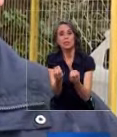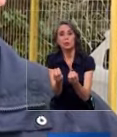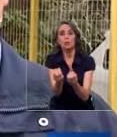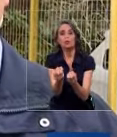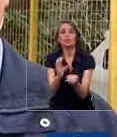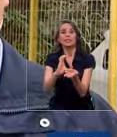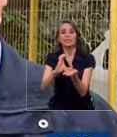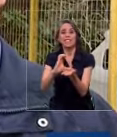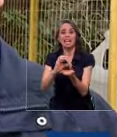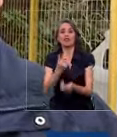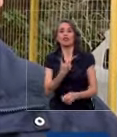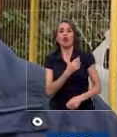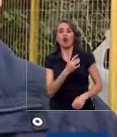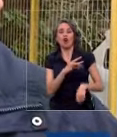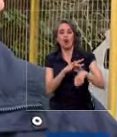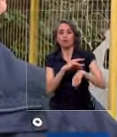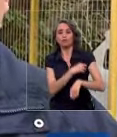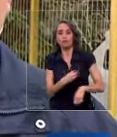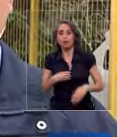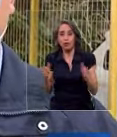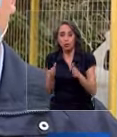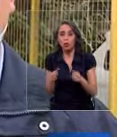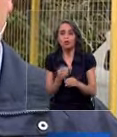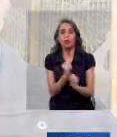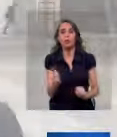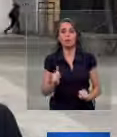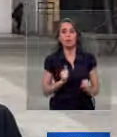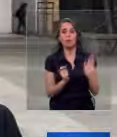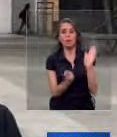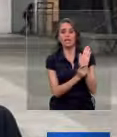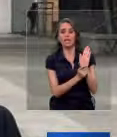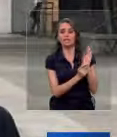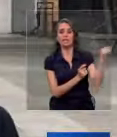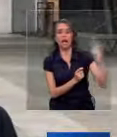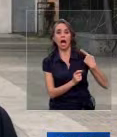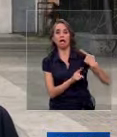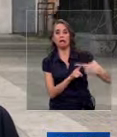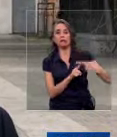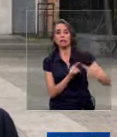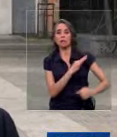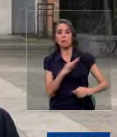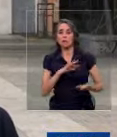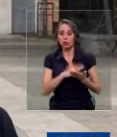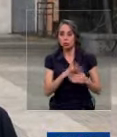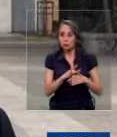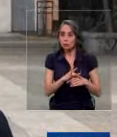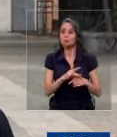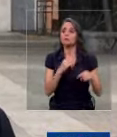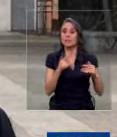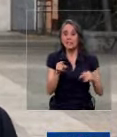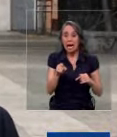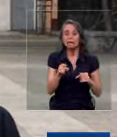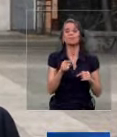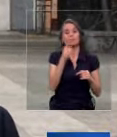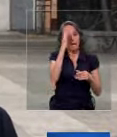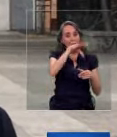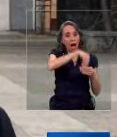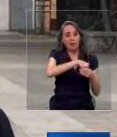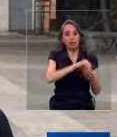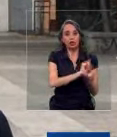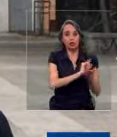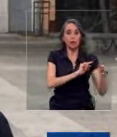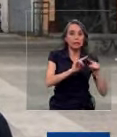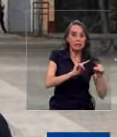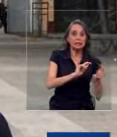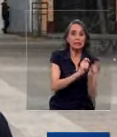contamos con las vacunas para poder cumplir con el calendario y el minsal no existe hemos tomado todas las medidas administrativas para corregir este hecho y asegurar el